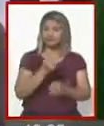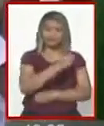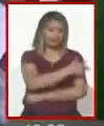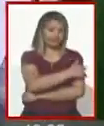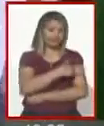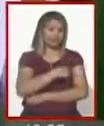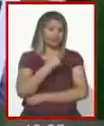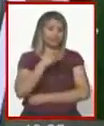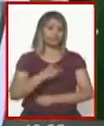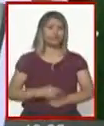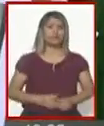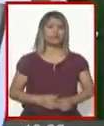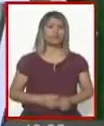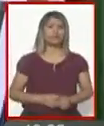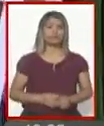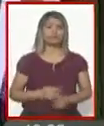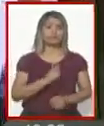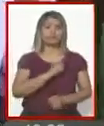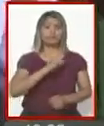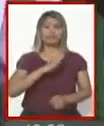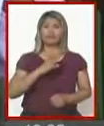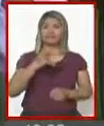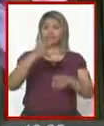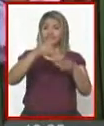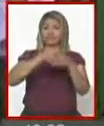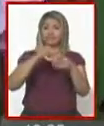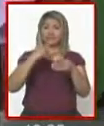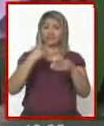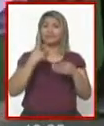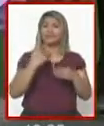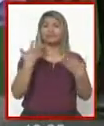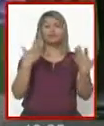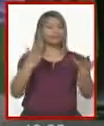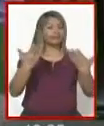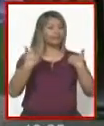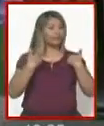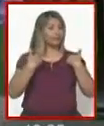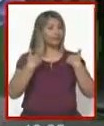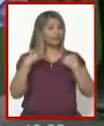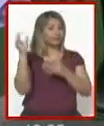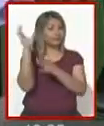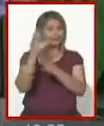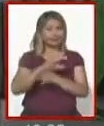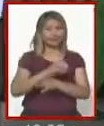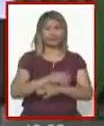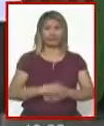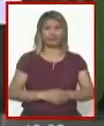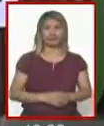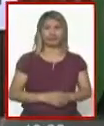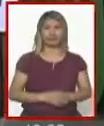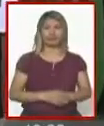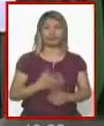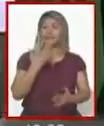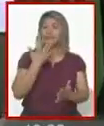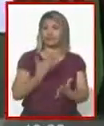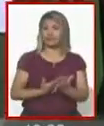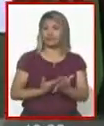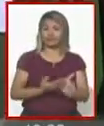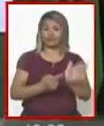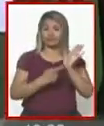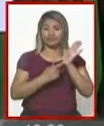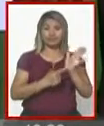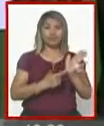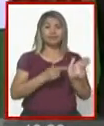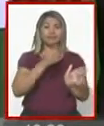vocales del tribunal supremo electoral han recibido presión y con evidencia estoy